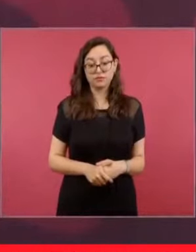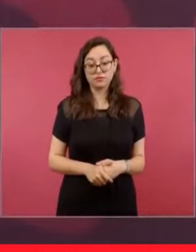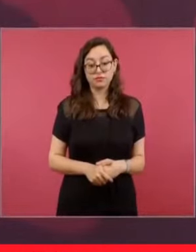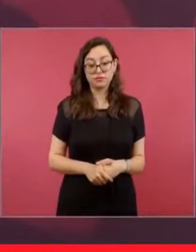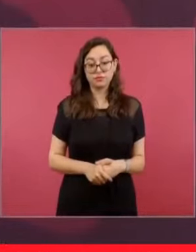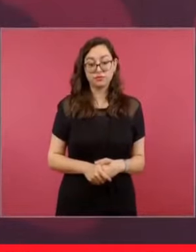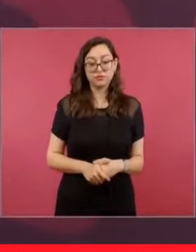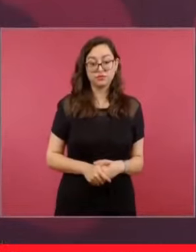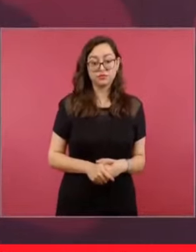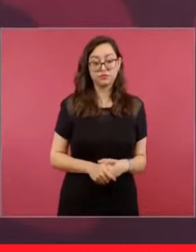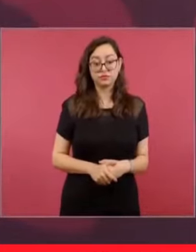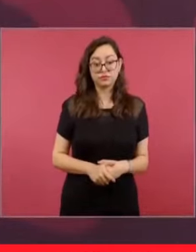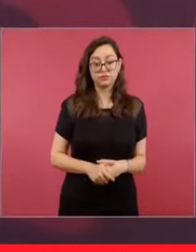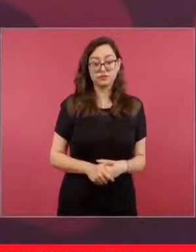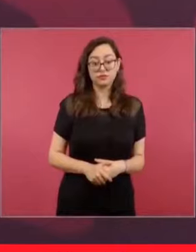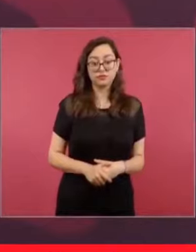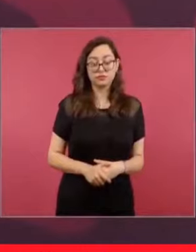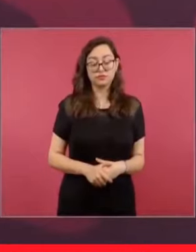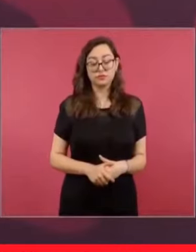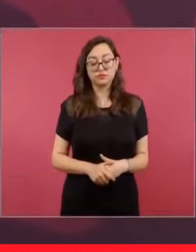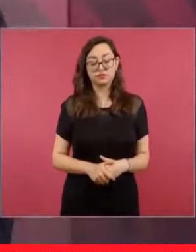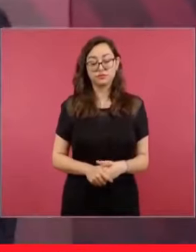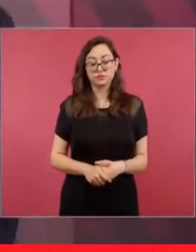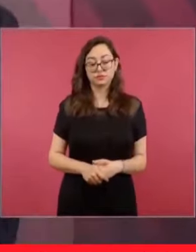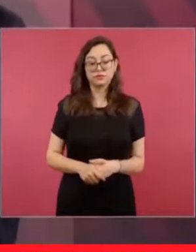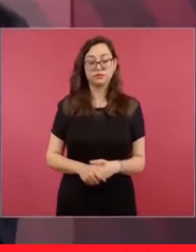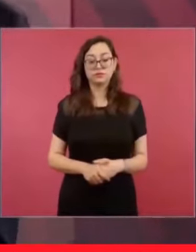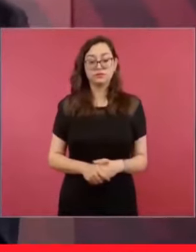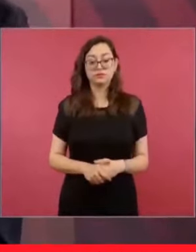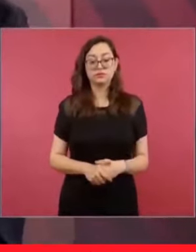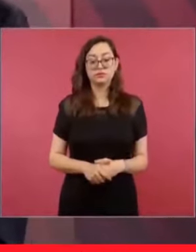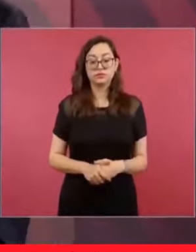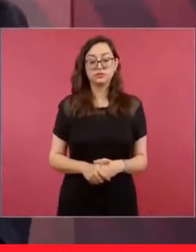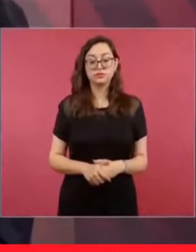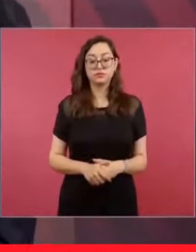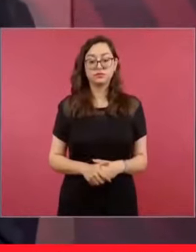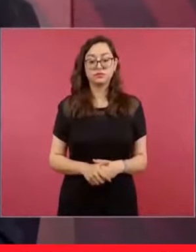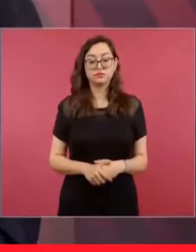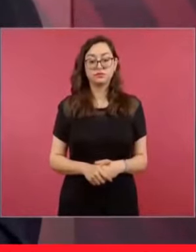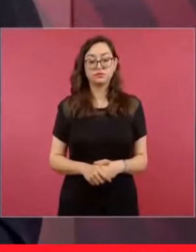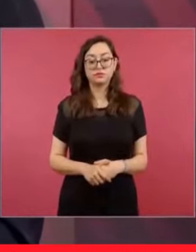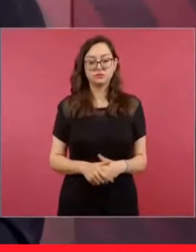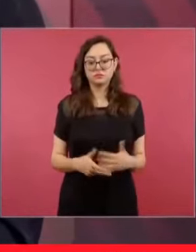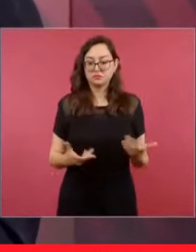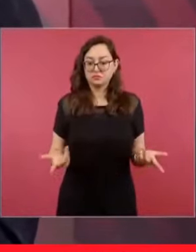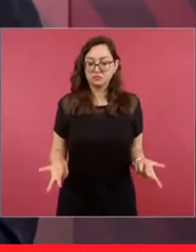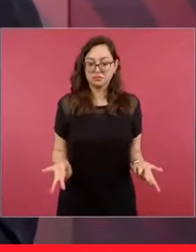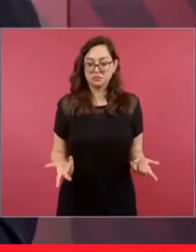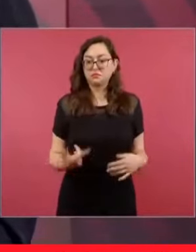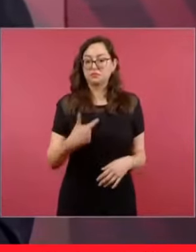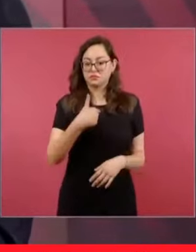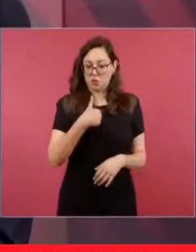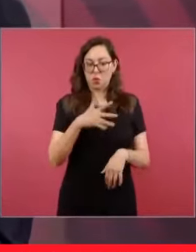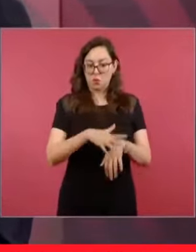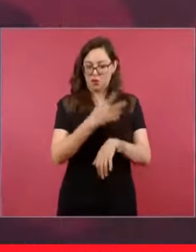y mi intención en la entrevista es a ver que no les